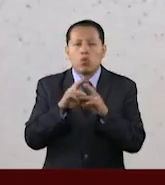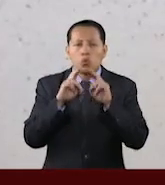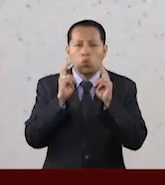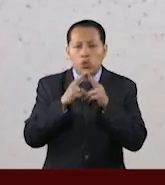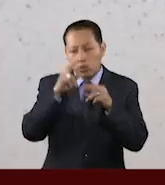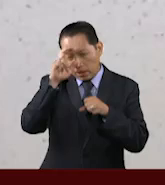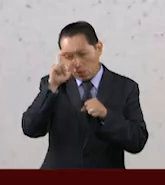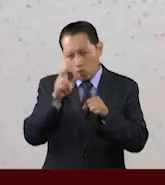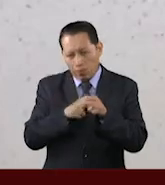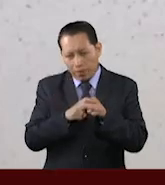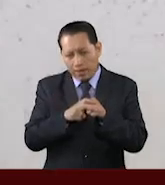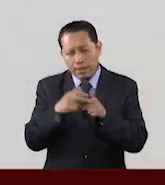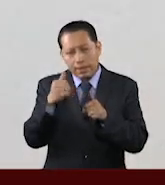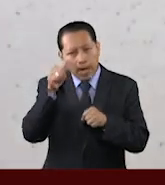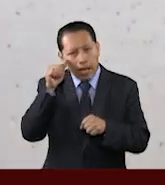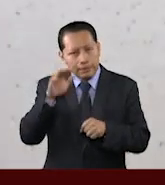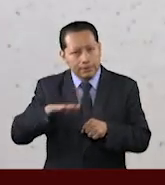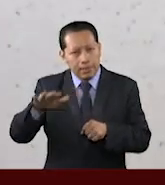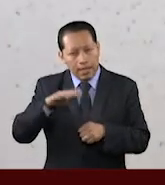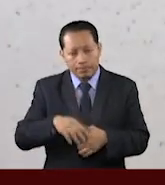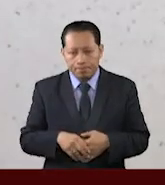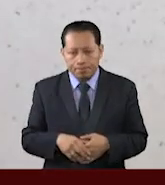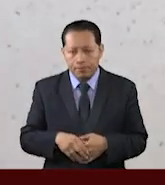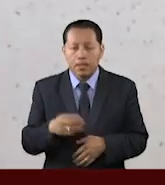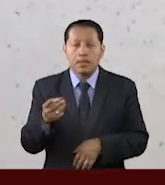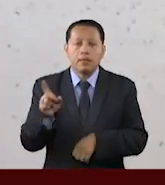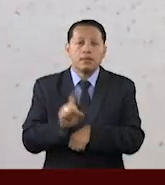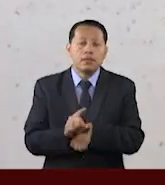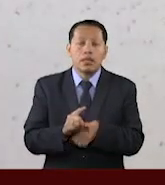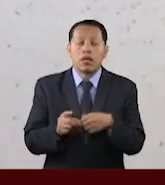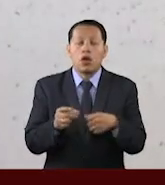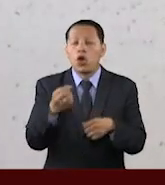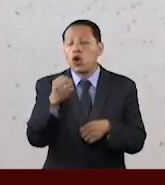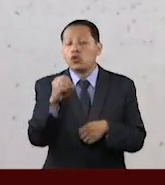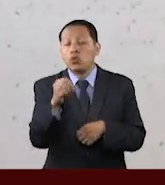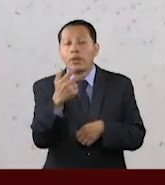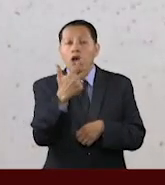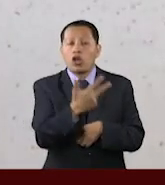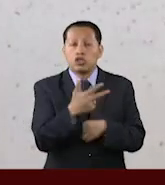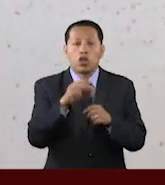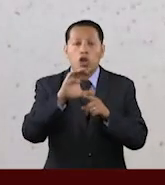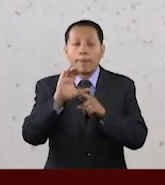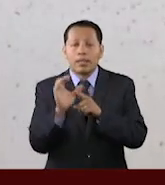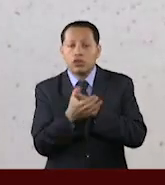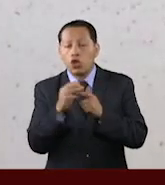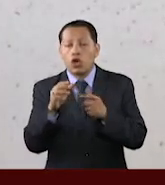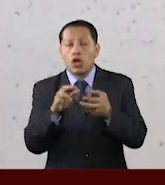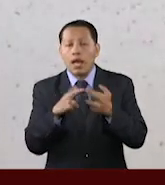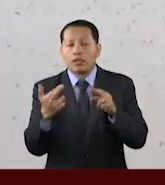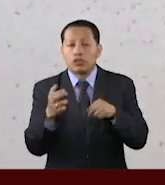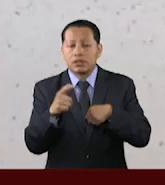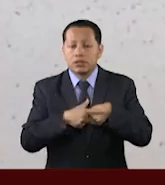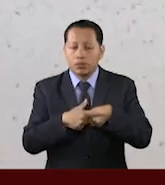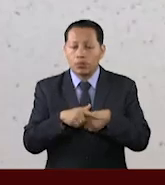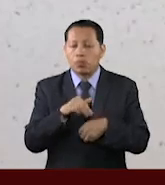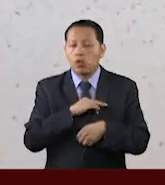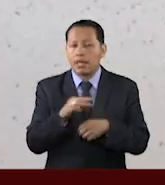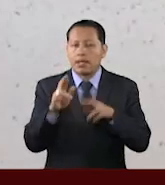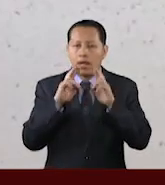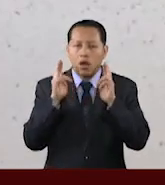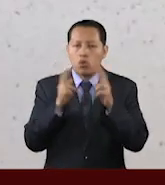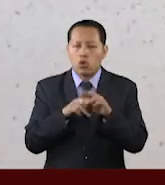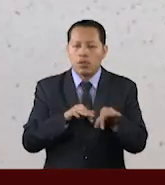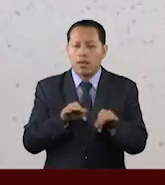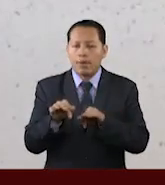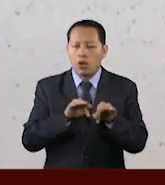Europea y Asia el día 8 de octubre la comisión de relaciones exteriores celebre una reunión de